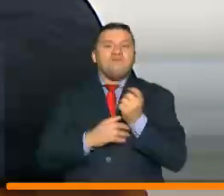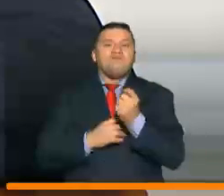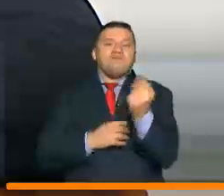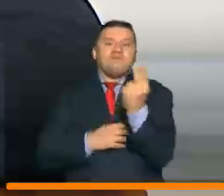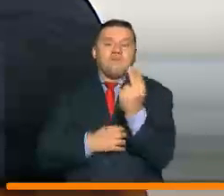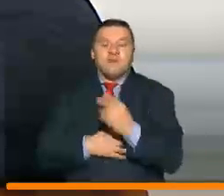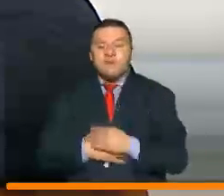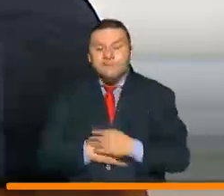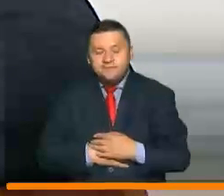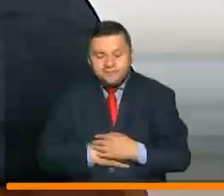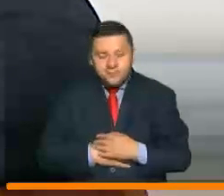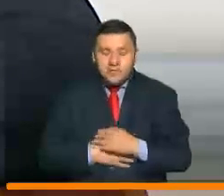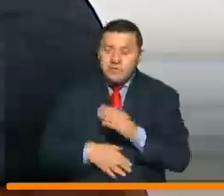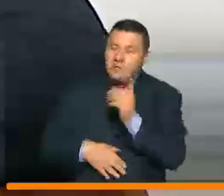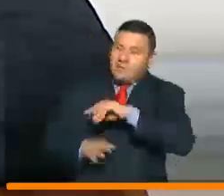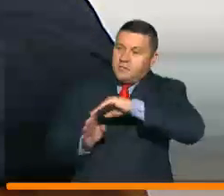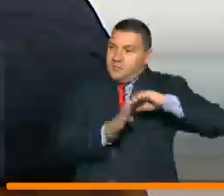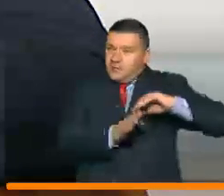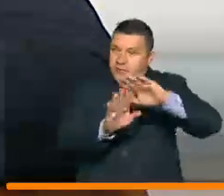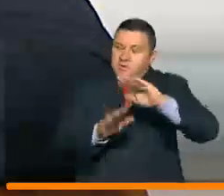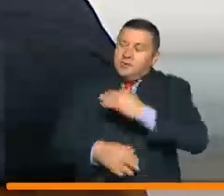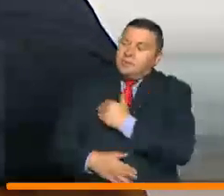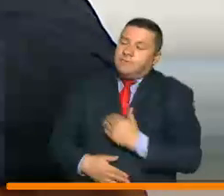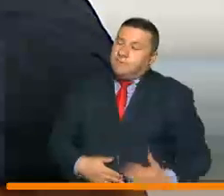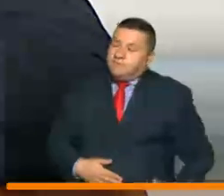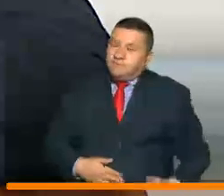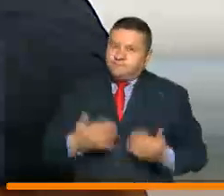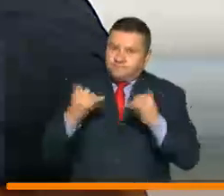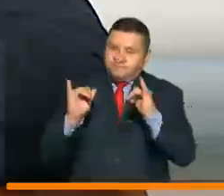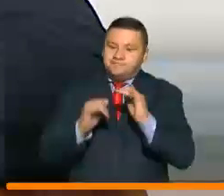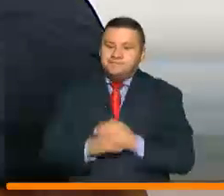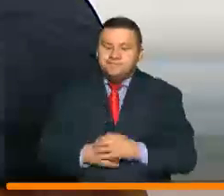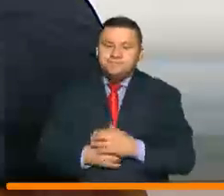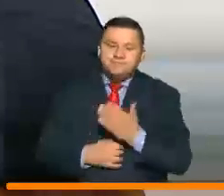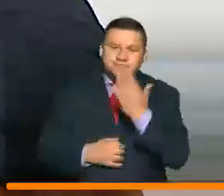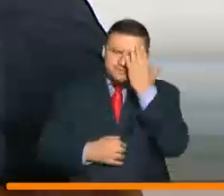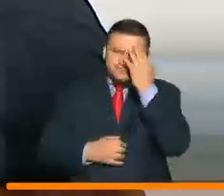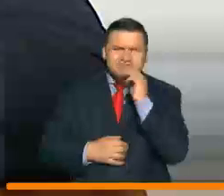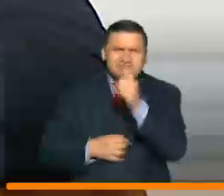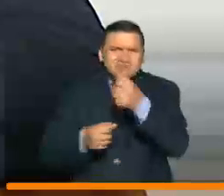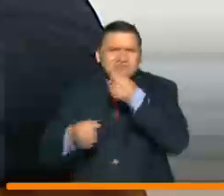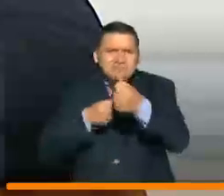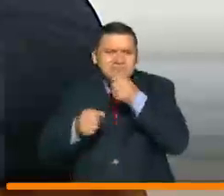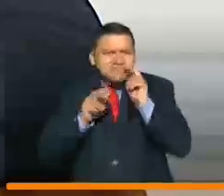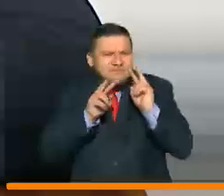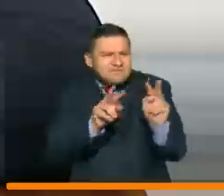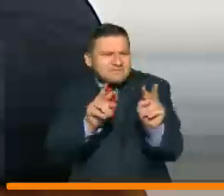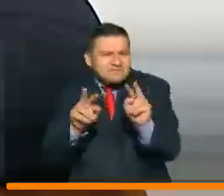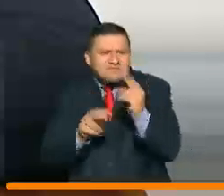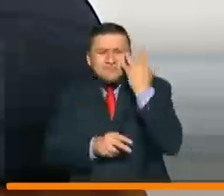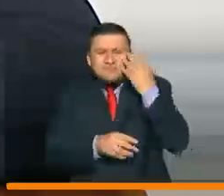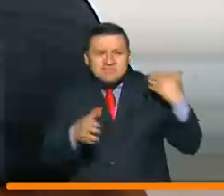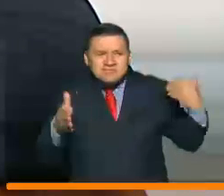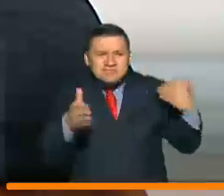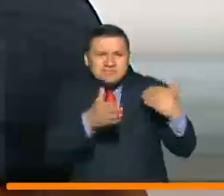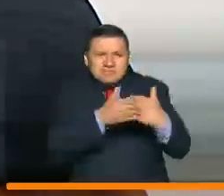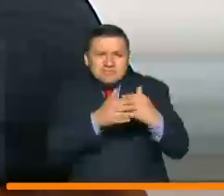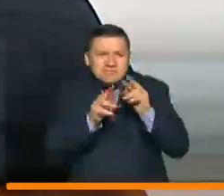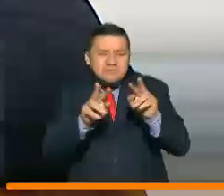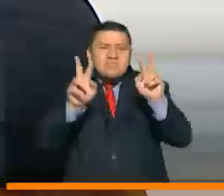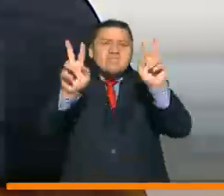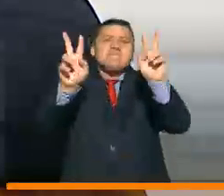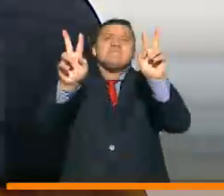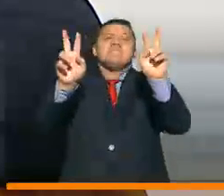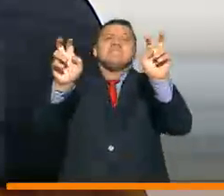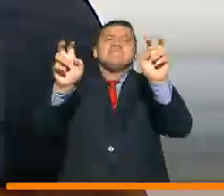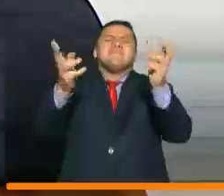viernes. Y, presidente, también quiero mencionar, ha salido muy en medios, mucho en medios en los últimos días, el tema de